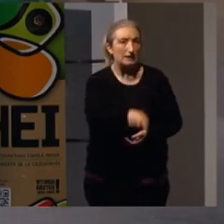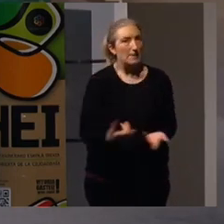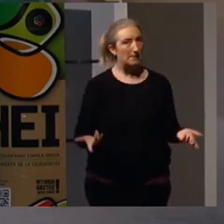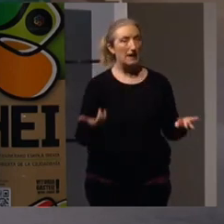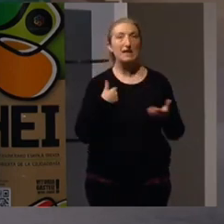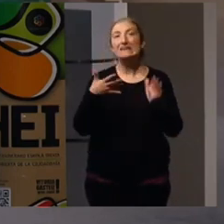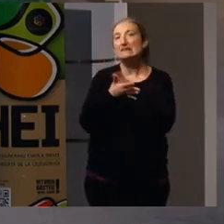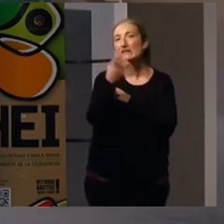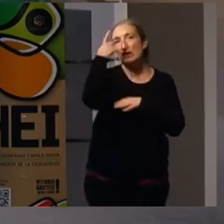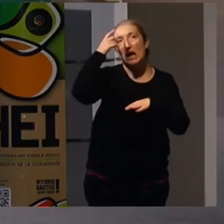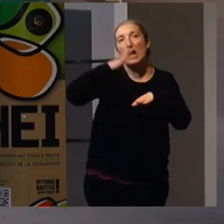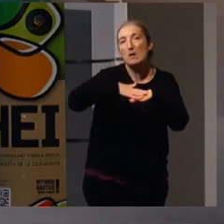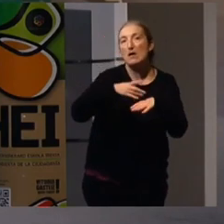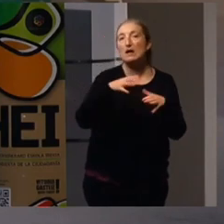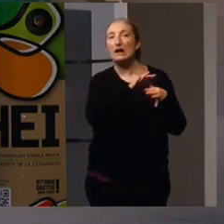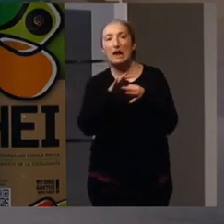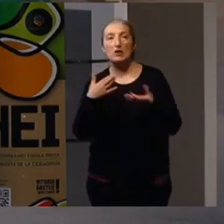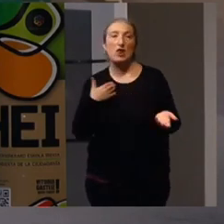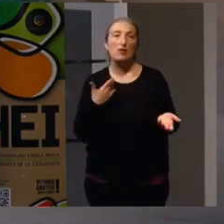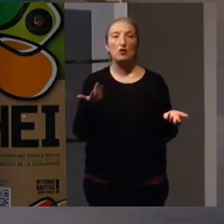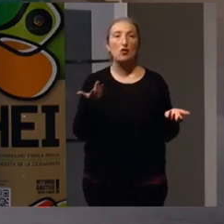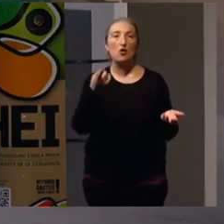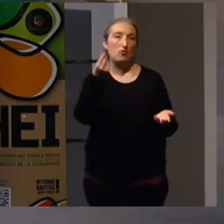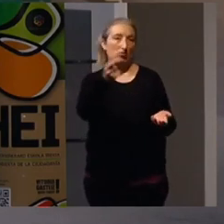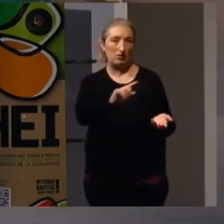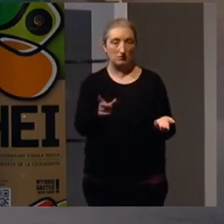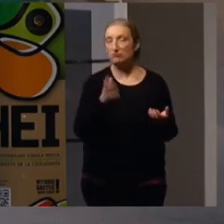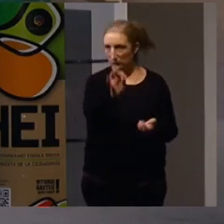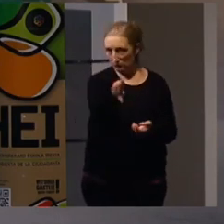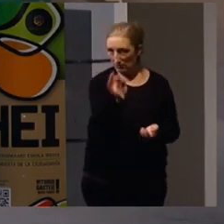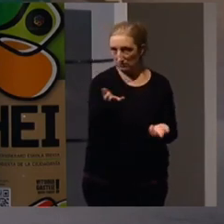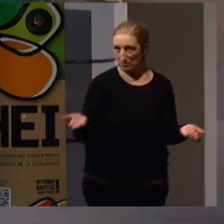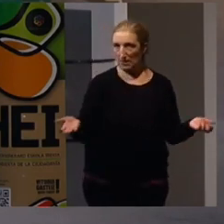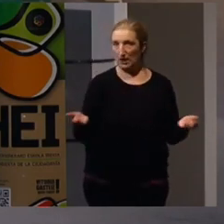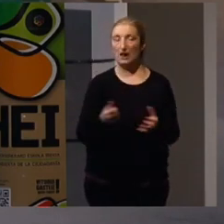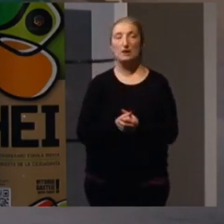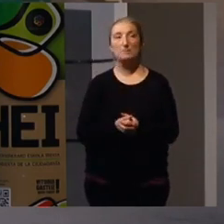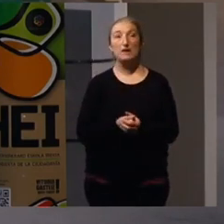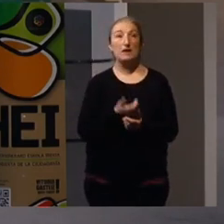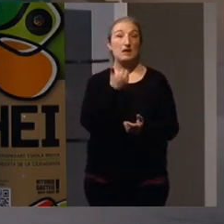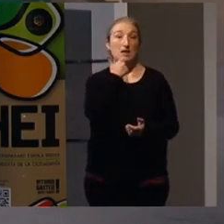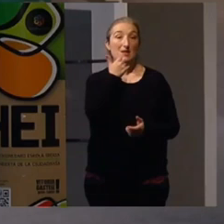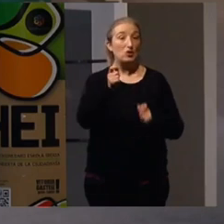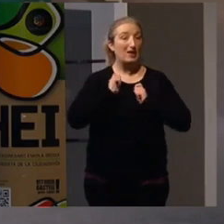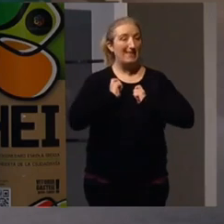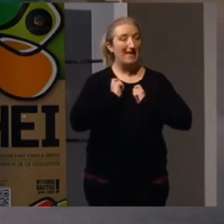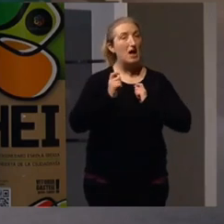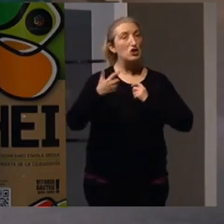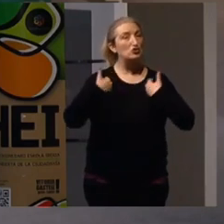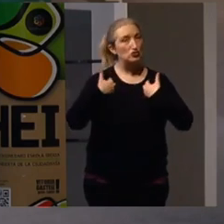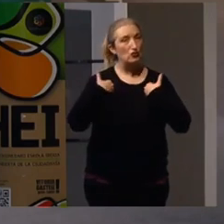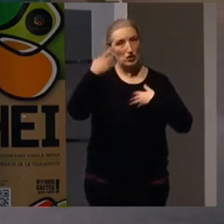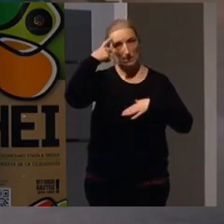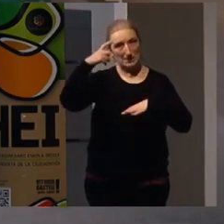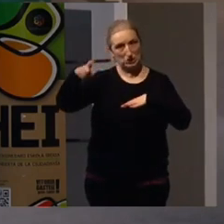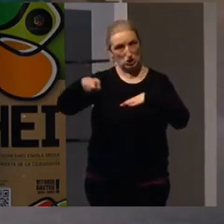el sufrimiento psíquico está relacionado con el dinero. Es verdad, o sea, evidentemente. Un factor muy, muy generador de sufrimiento psíquico, que de